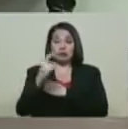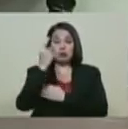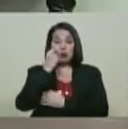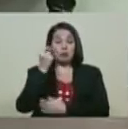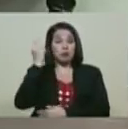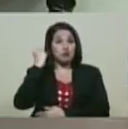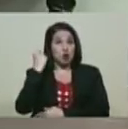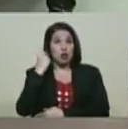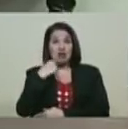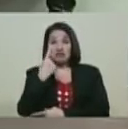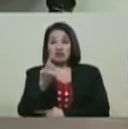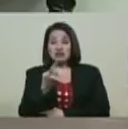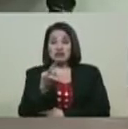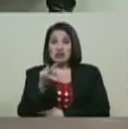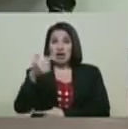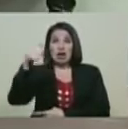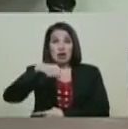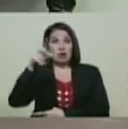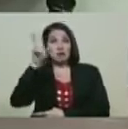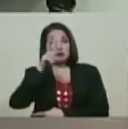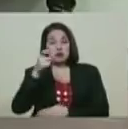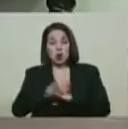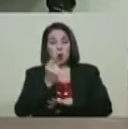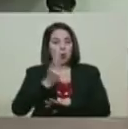traidores, lo primero que sacan a relucir es